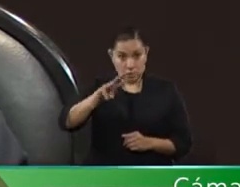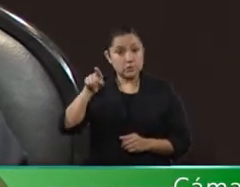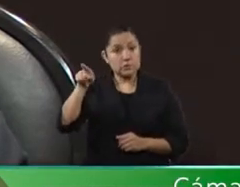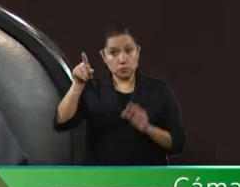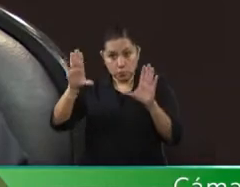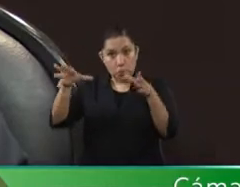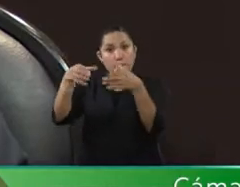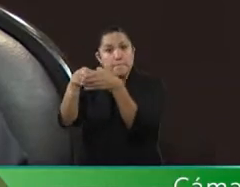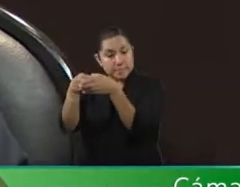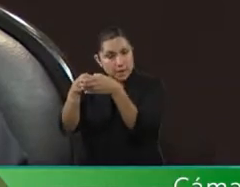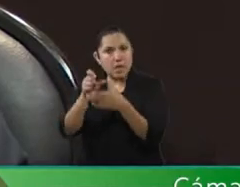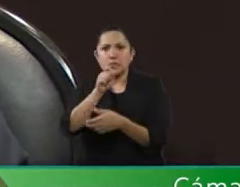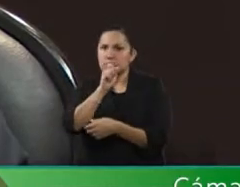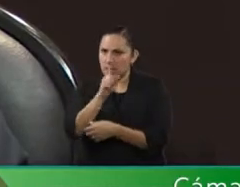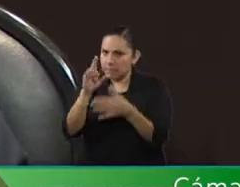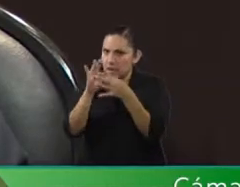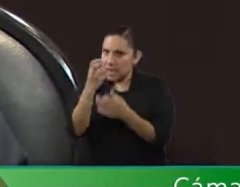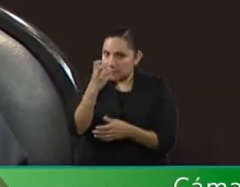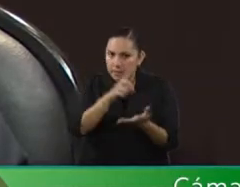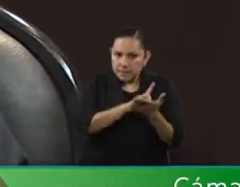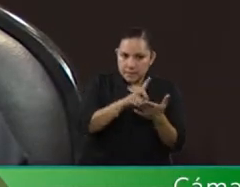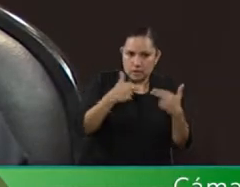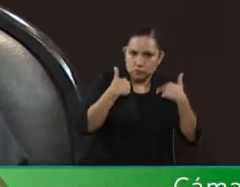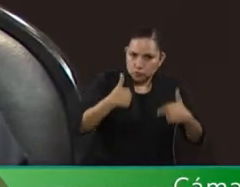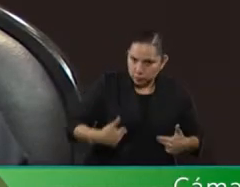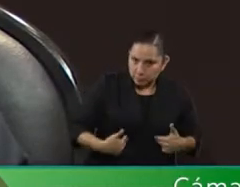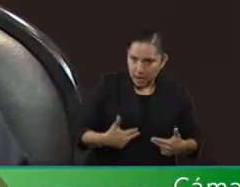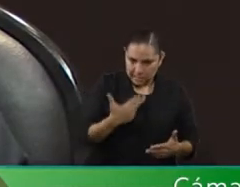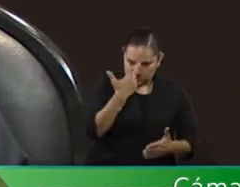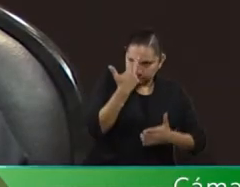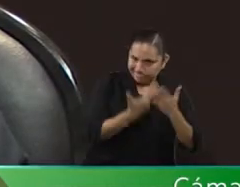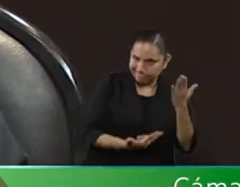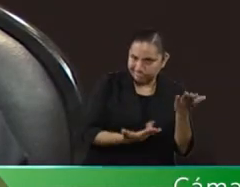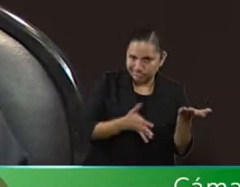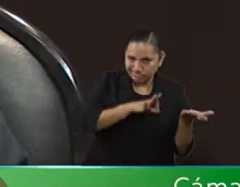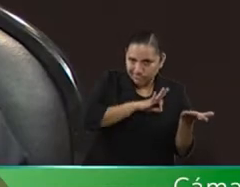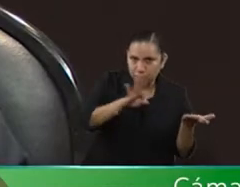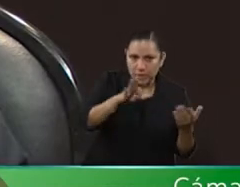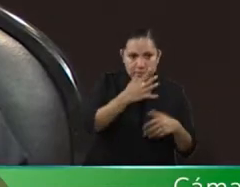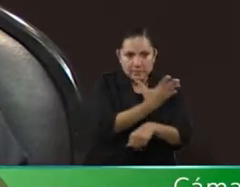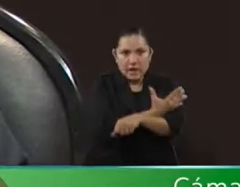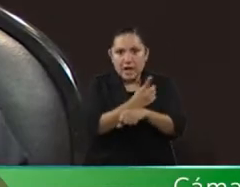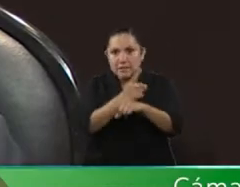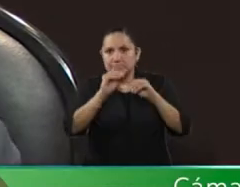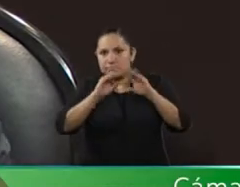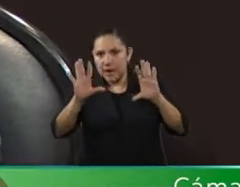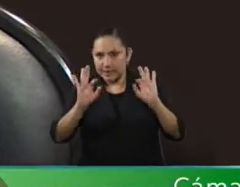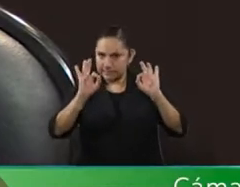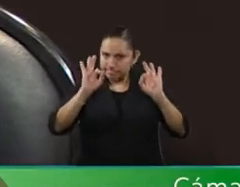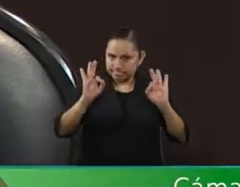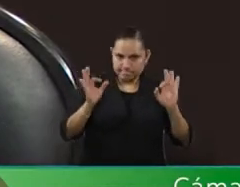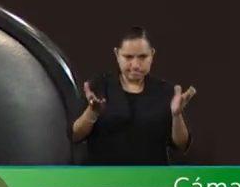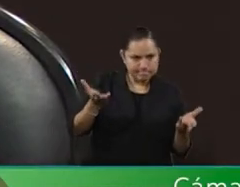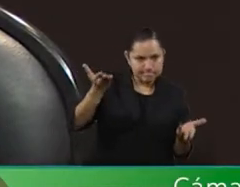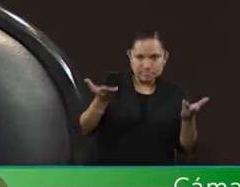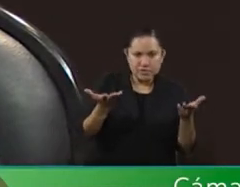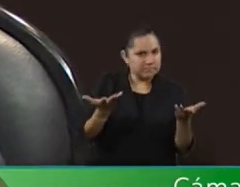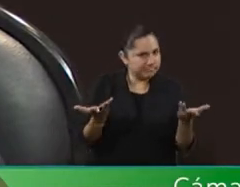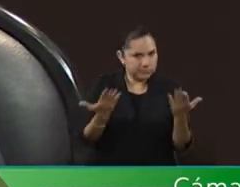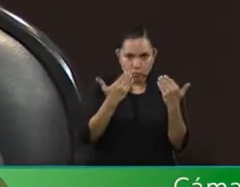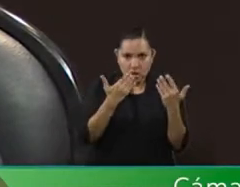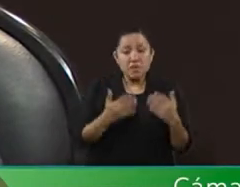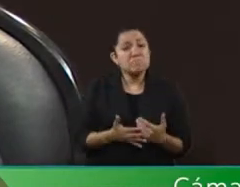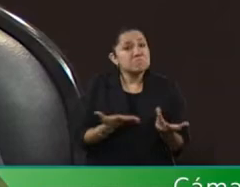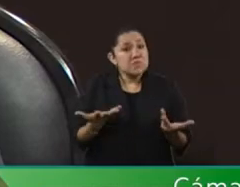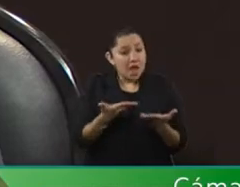los derechos humanos y a la transparencia. No obstante eso, hoy Morena y sus aliados, haciendo